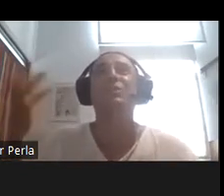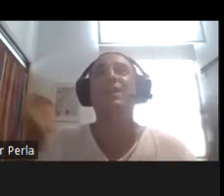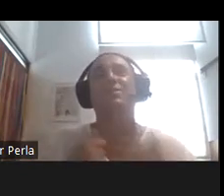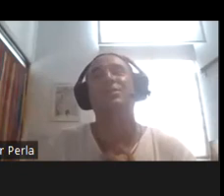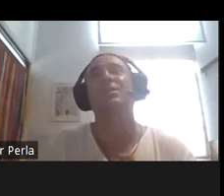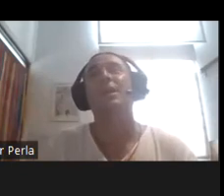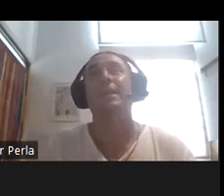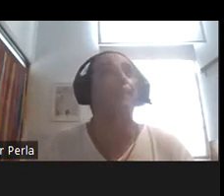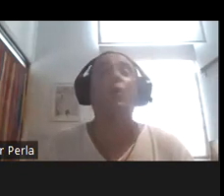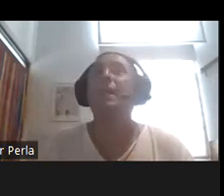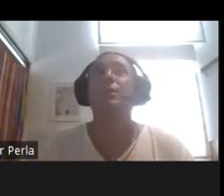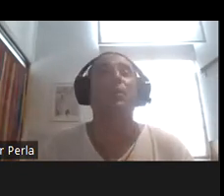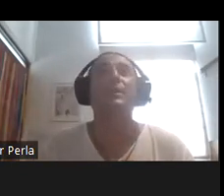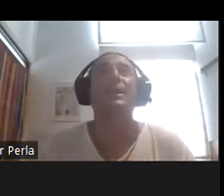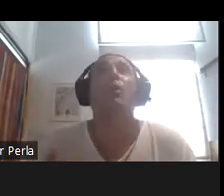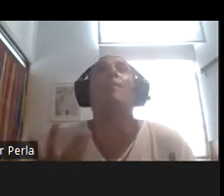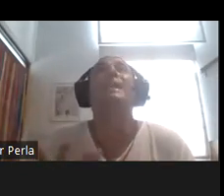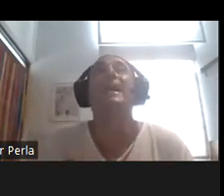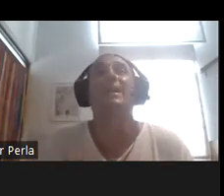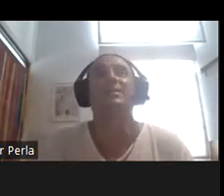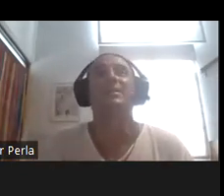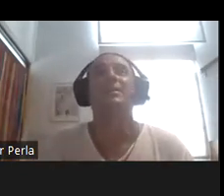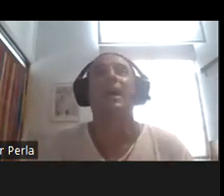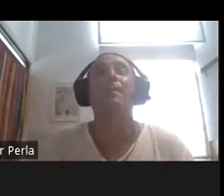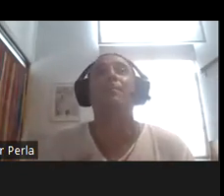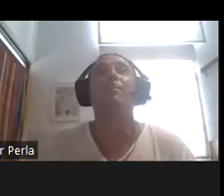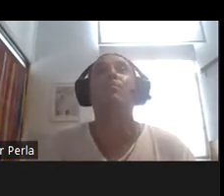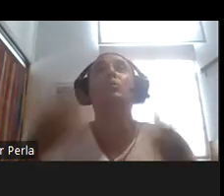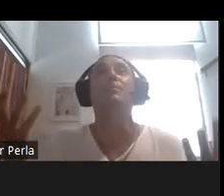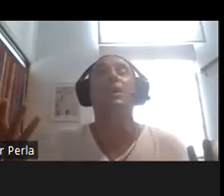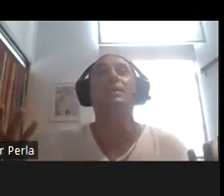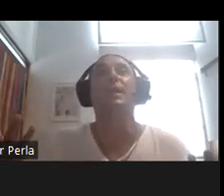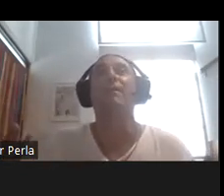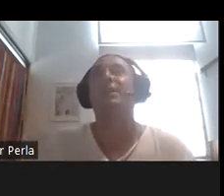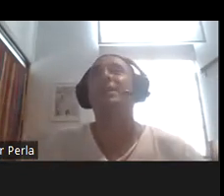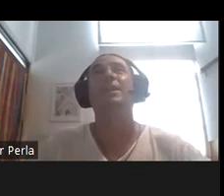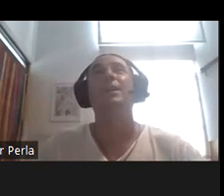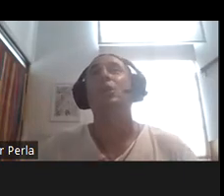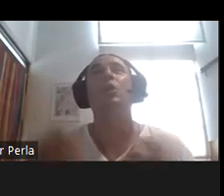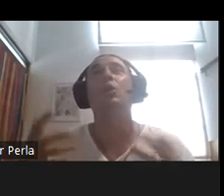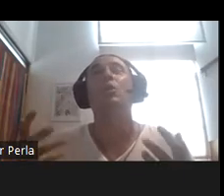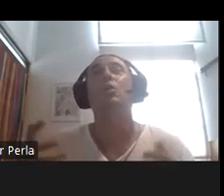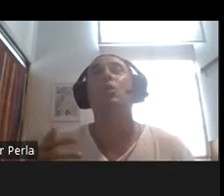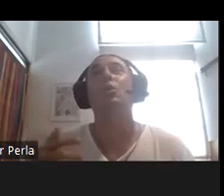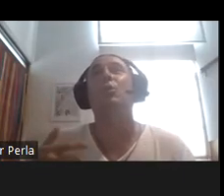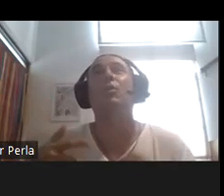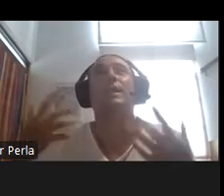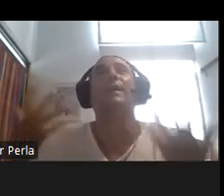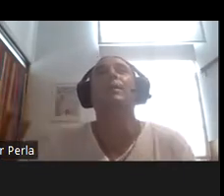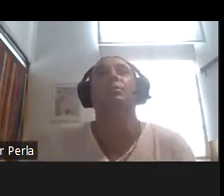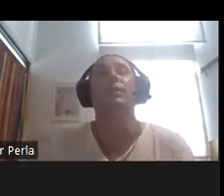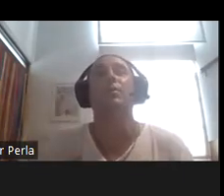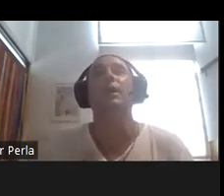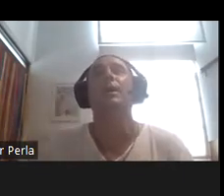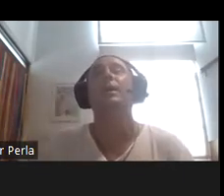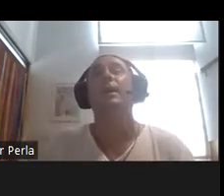un montón de años. Tampoco es la supervivencia de la humanidad. Hay muchas mujeres en edad fértil, no creo que se